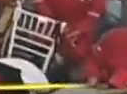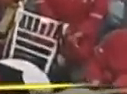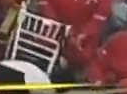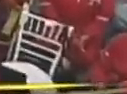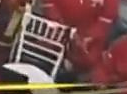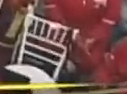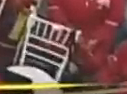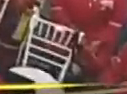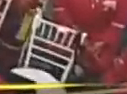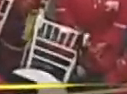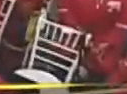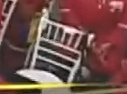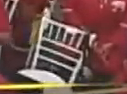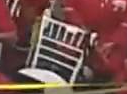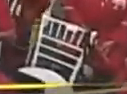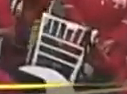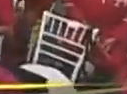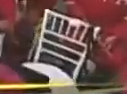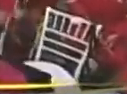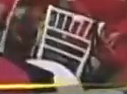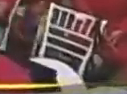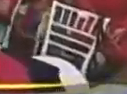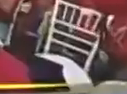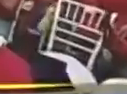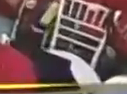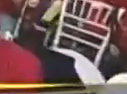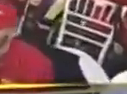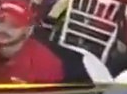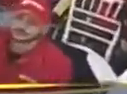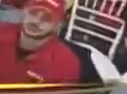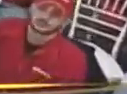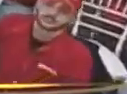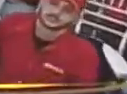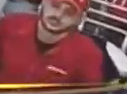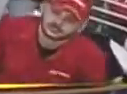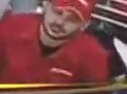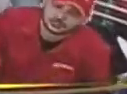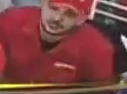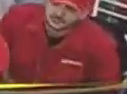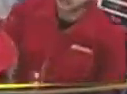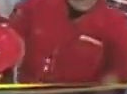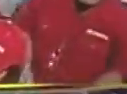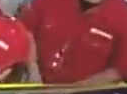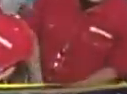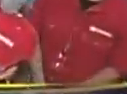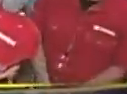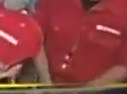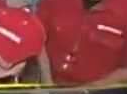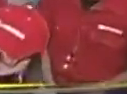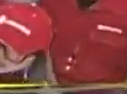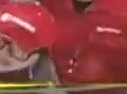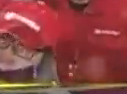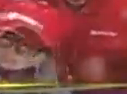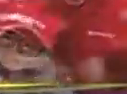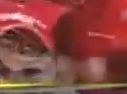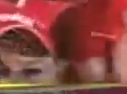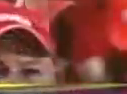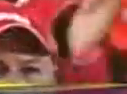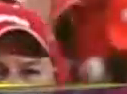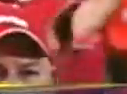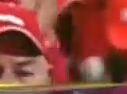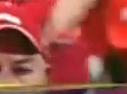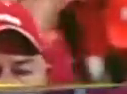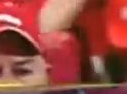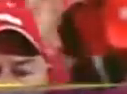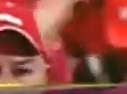hace 20 años por precisamente trabajadoras y trabajadores petroleros de nuestra gran CRP. Un aplauso